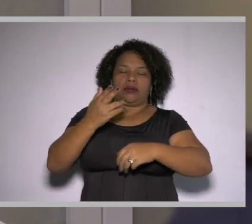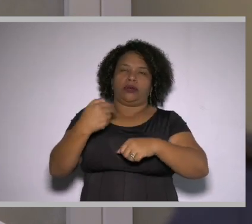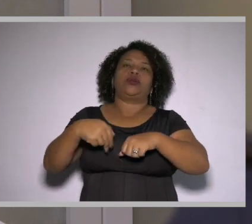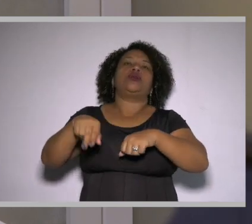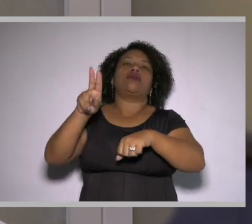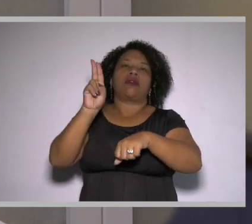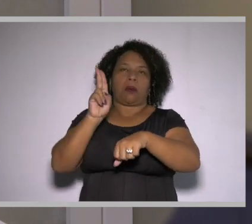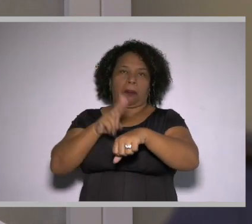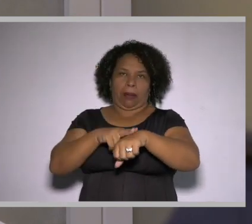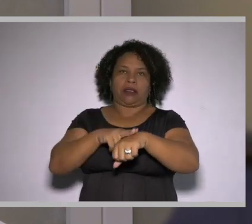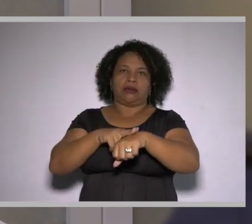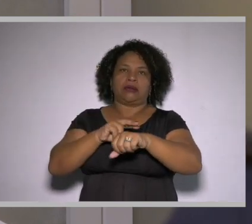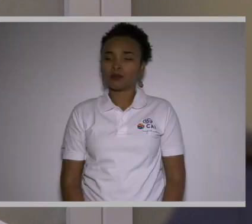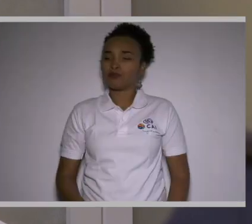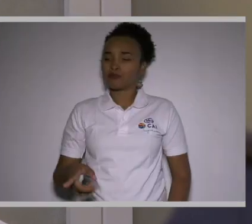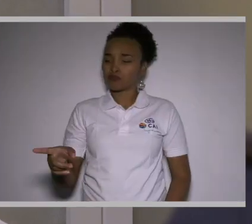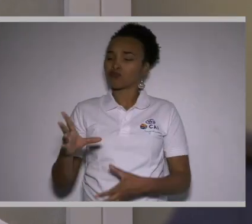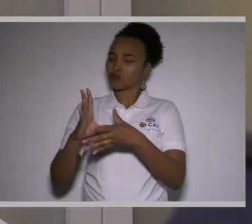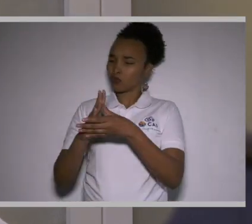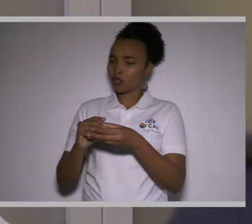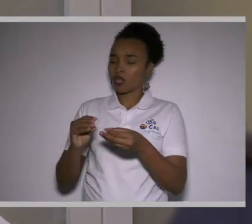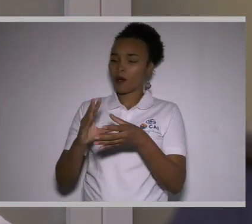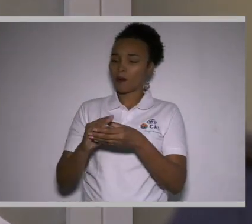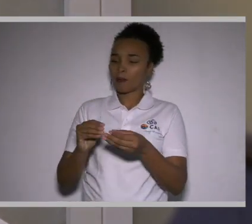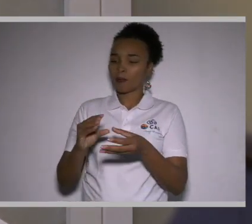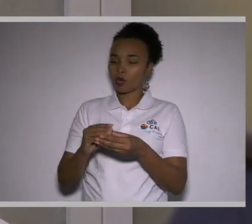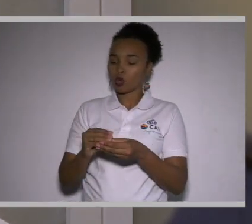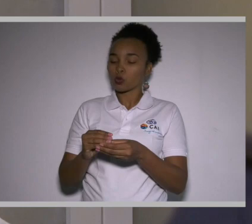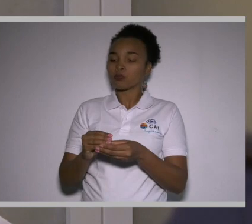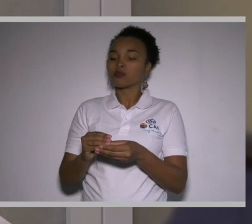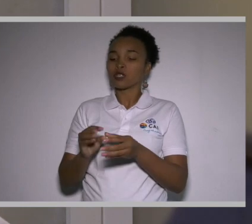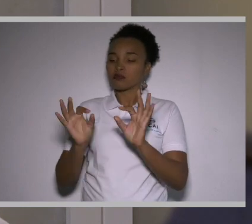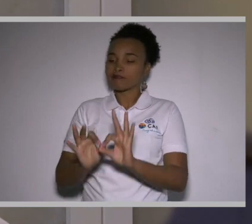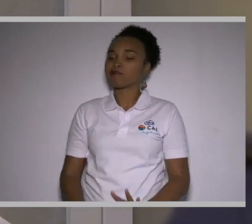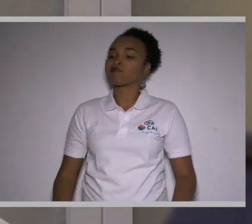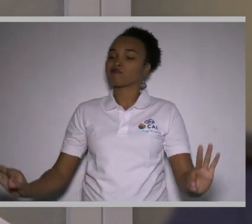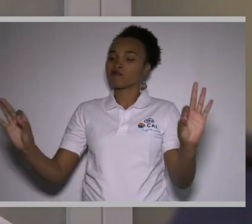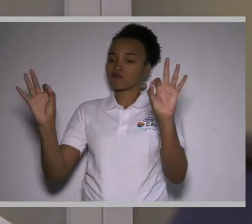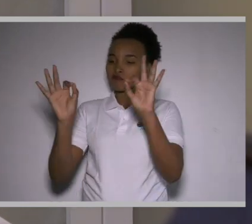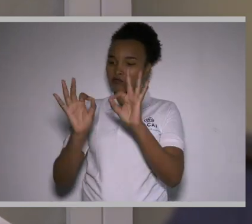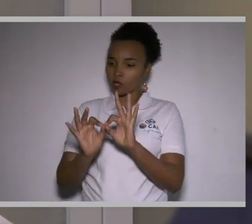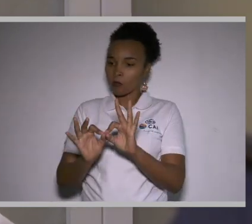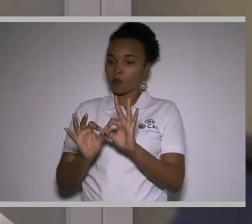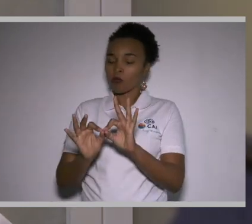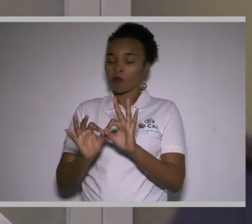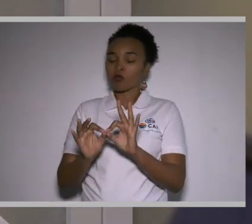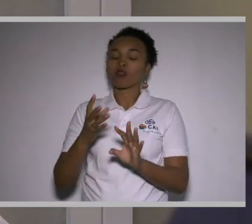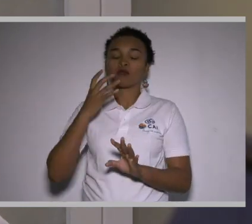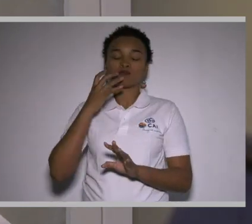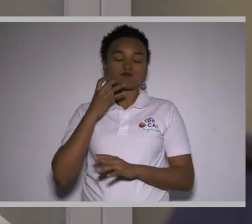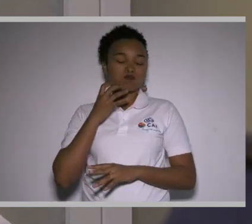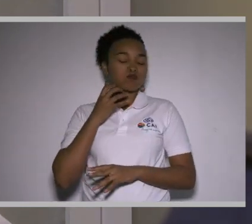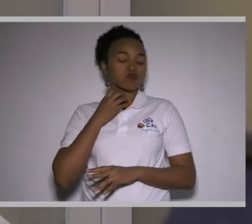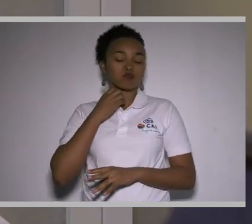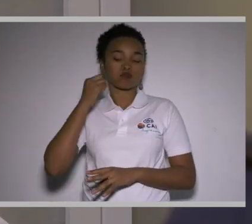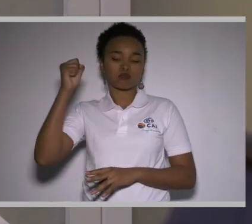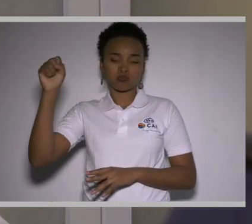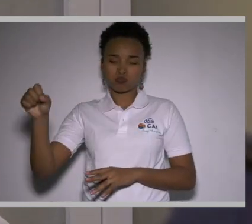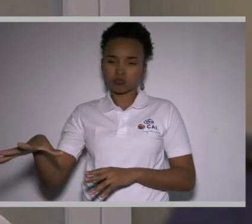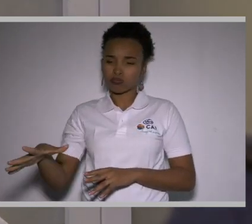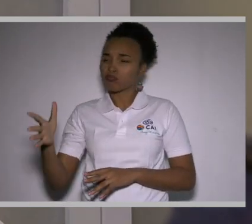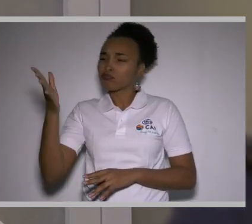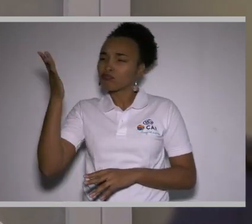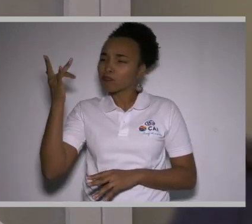paciente pediátrico no se operan los senos, quitamos las adenoides, que es el factor obstructivo mecánico, y luego entonces los senos,